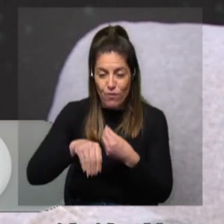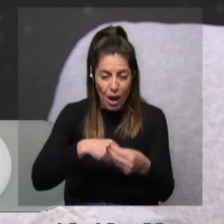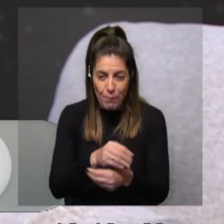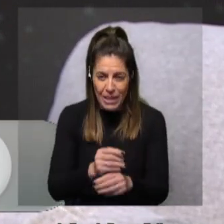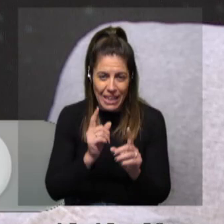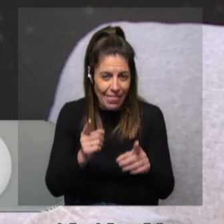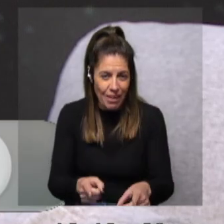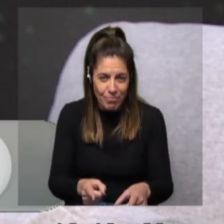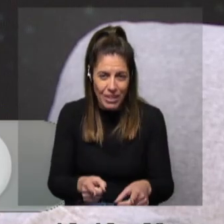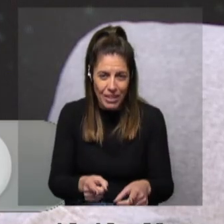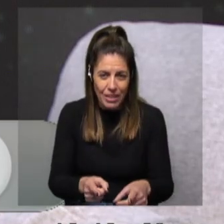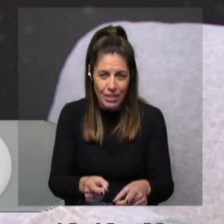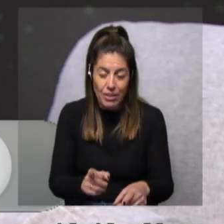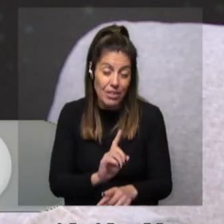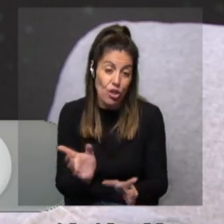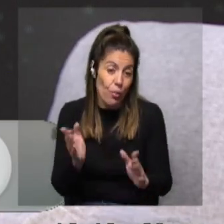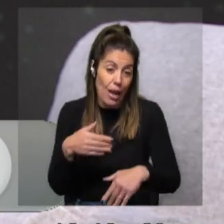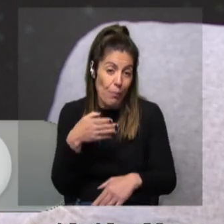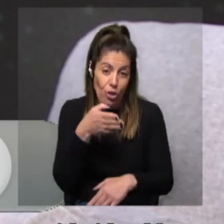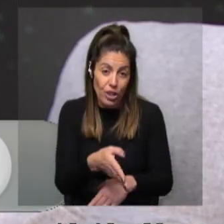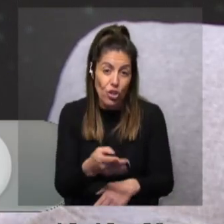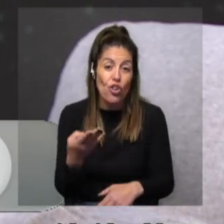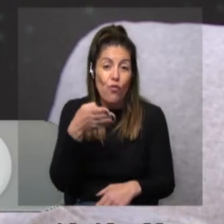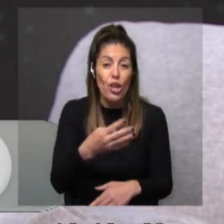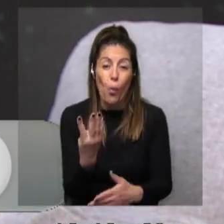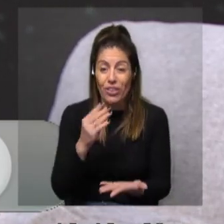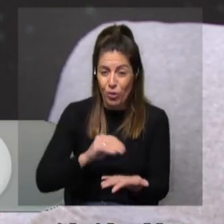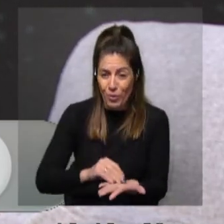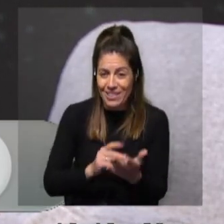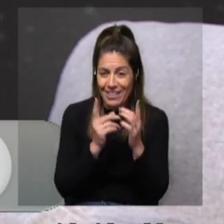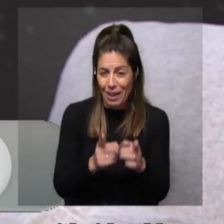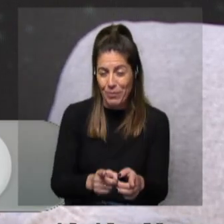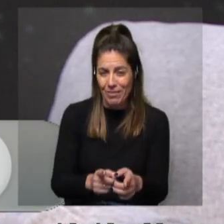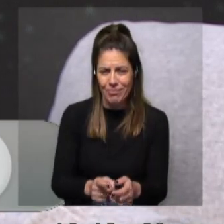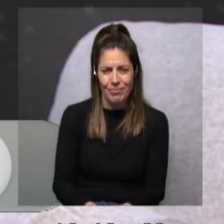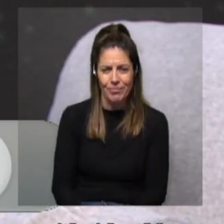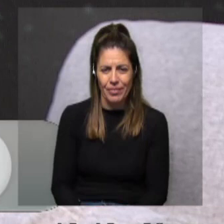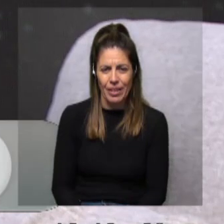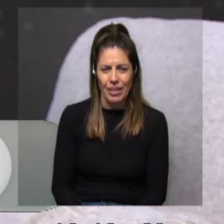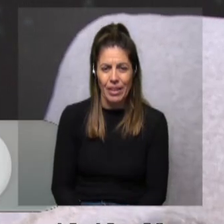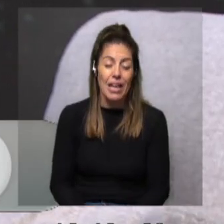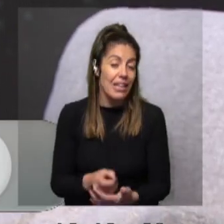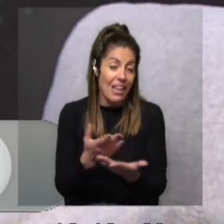obviamente, porque si no, no hubiera ido, porque fui 4 veces, además. ¡Qué belleza!